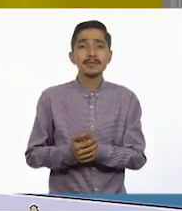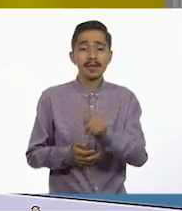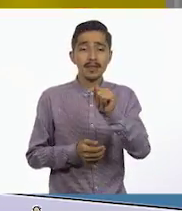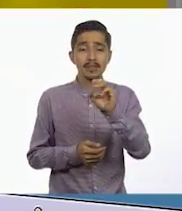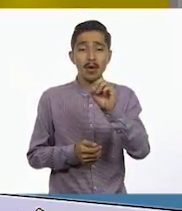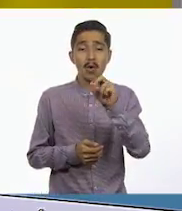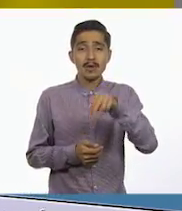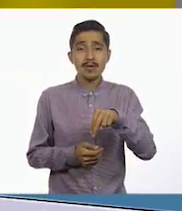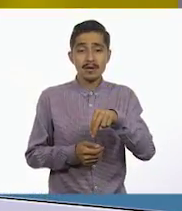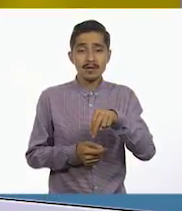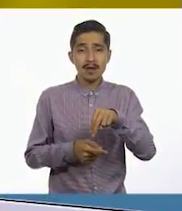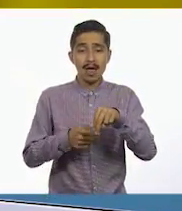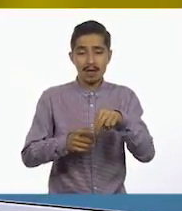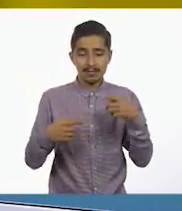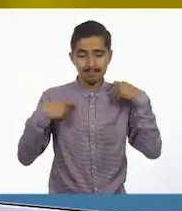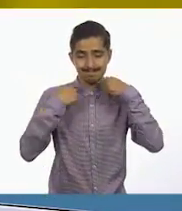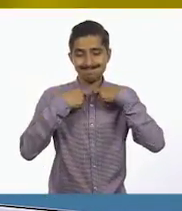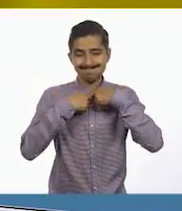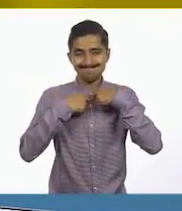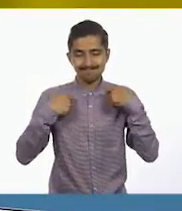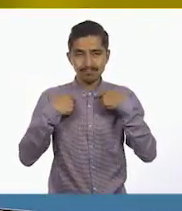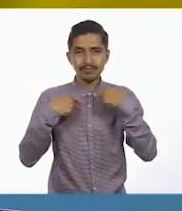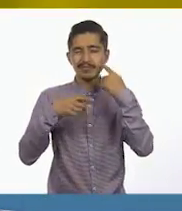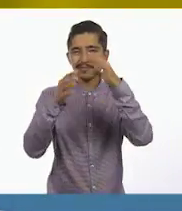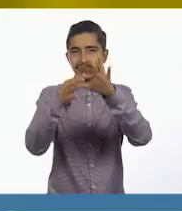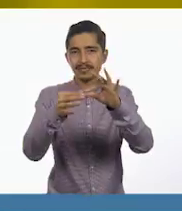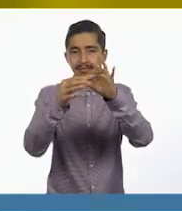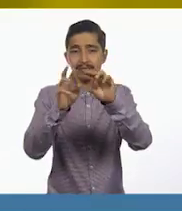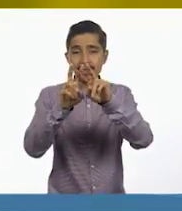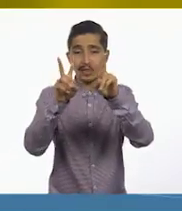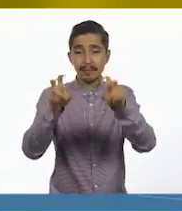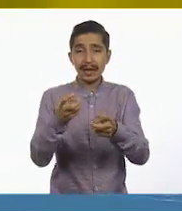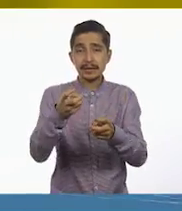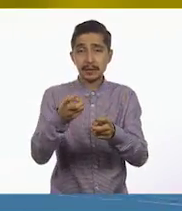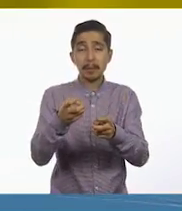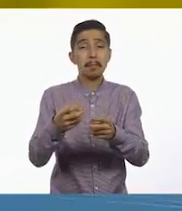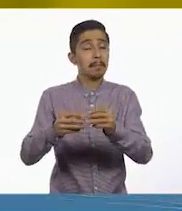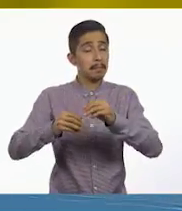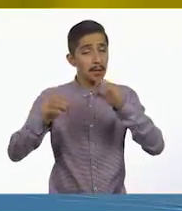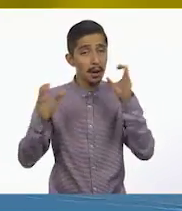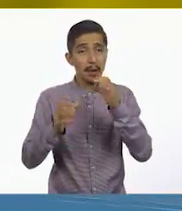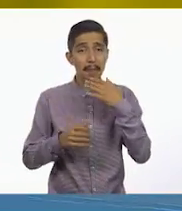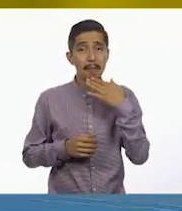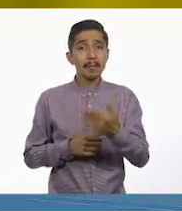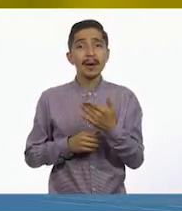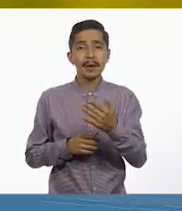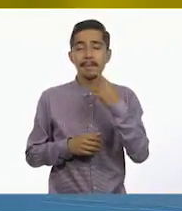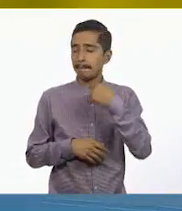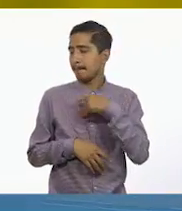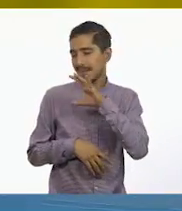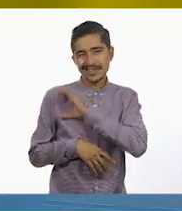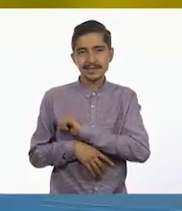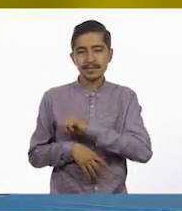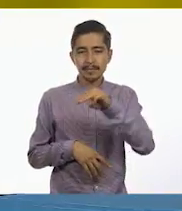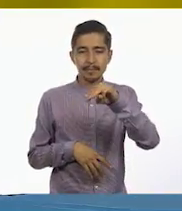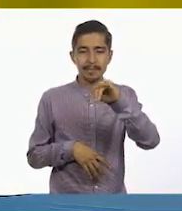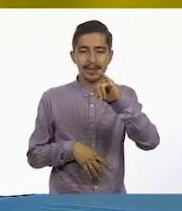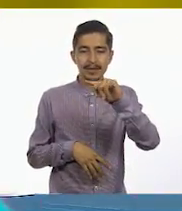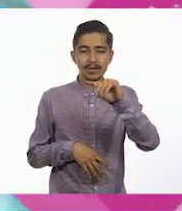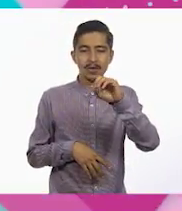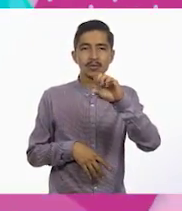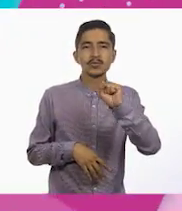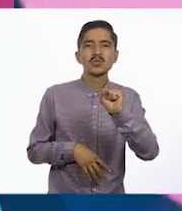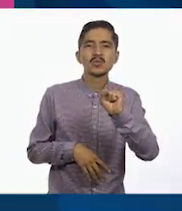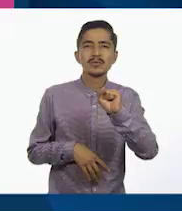entra en su personaje, les voy a seguir platicando de este tema que es tan impresionante y a mí me encanta, los mitos.